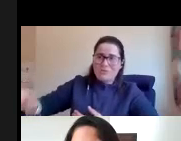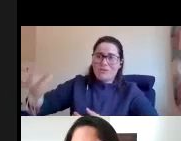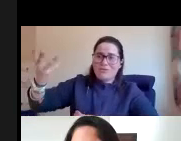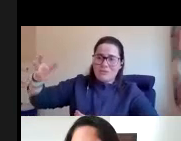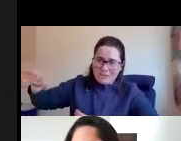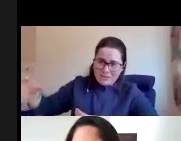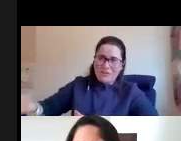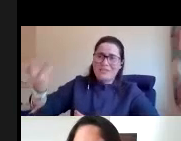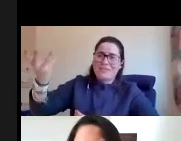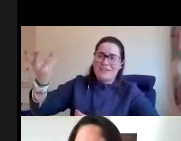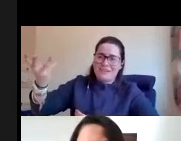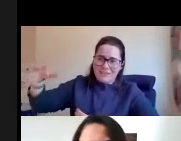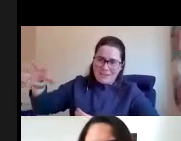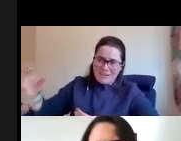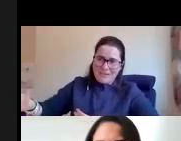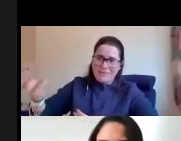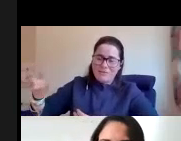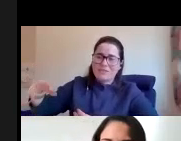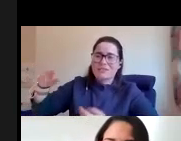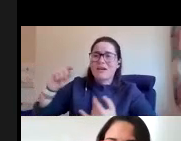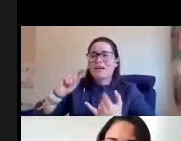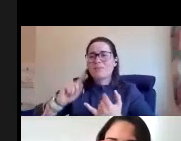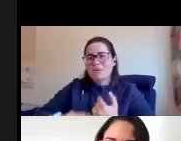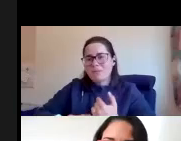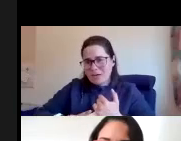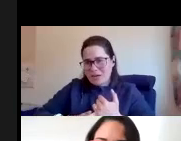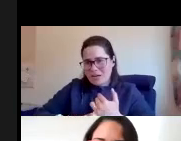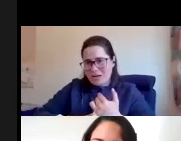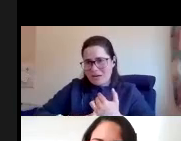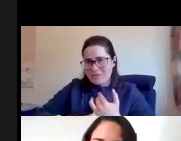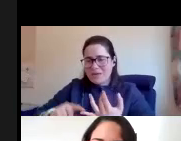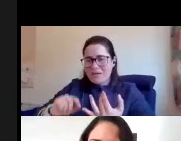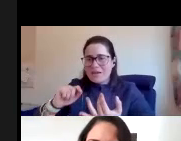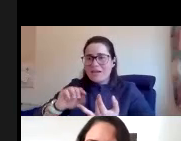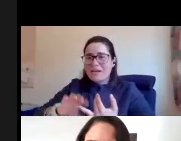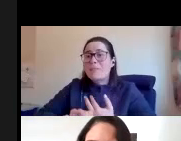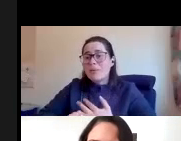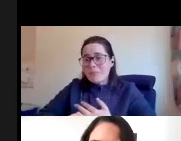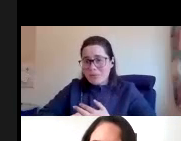los nutrientes logran salir Entonces, hay que empezar por dragar el lago.